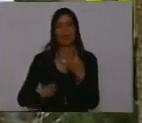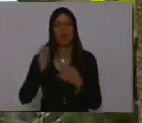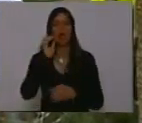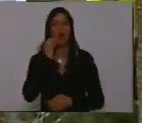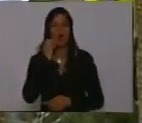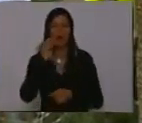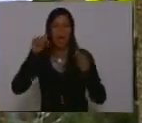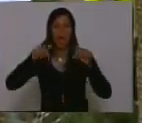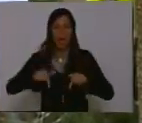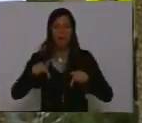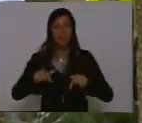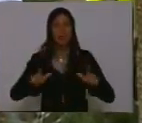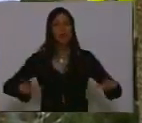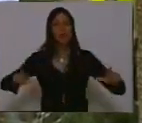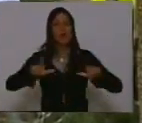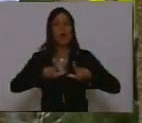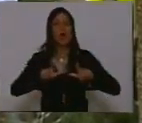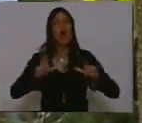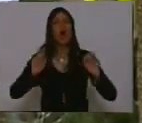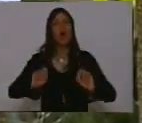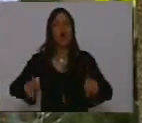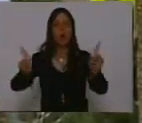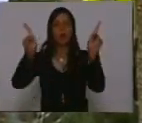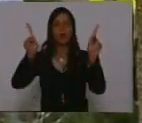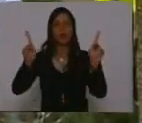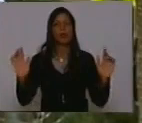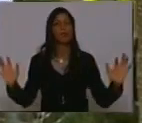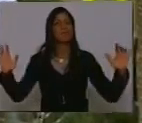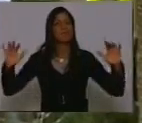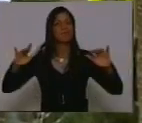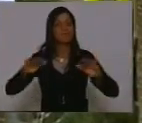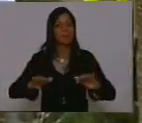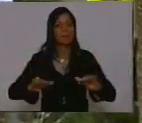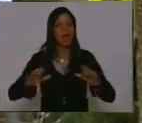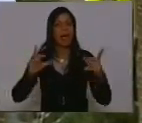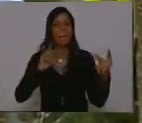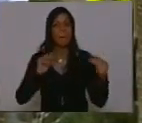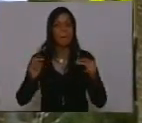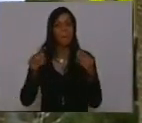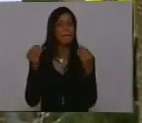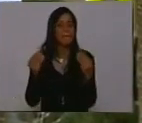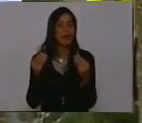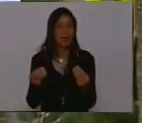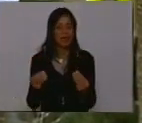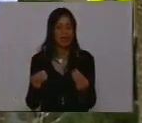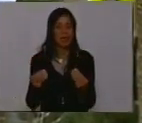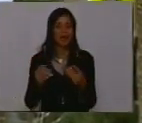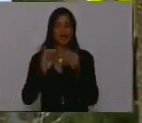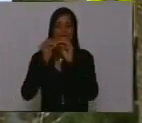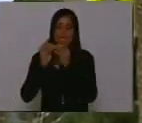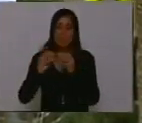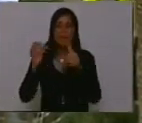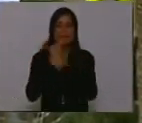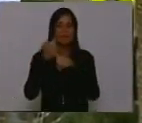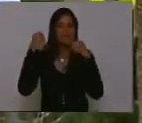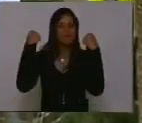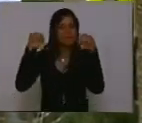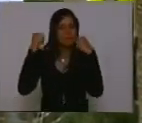gran oportunidad para consolidar en primer lugar lo logrado hasta este momento.